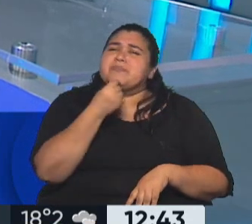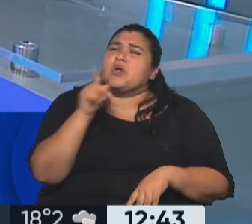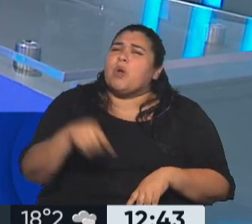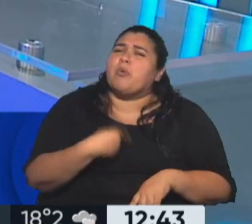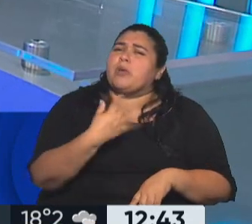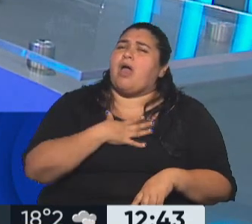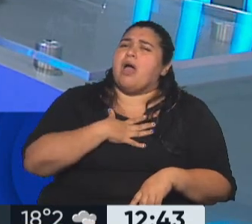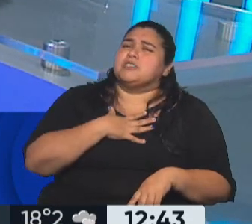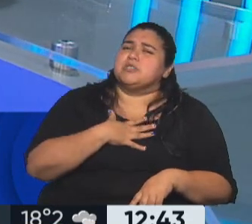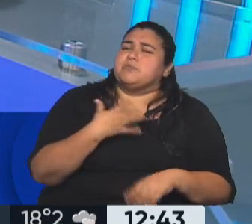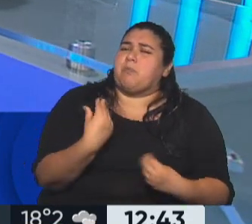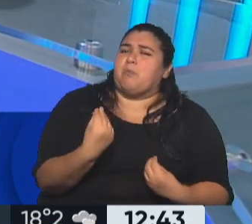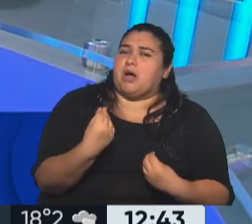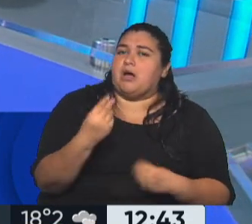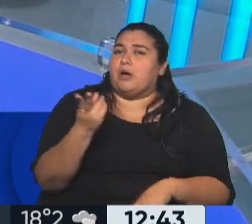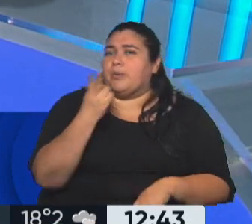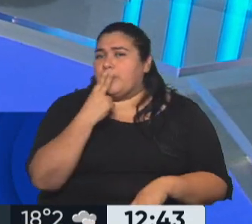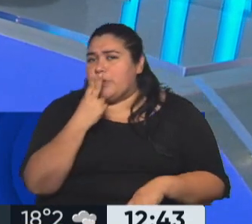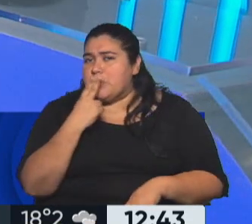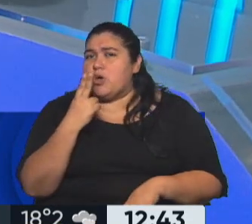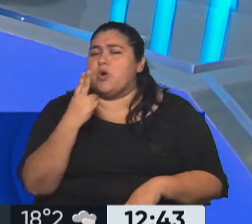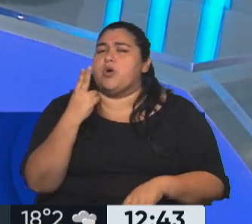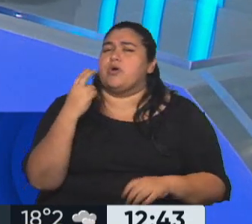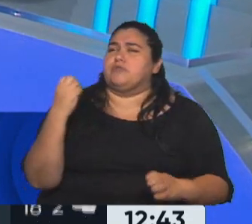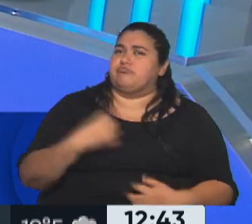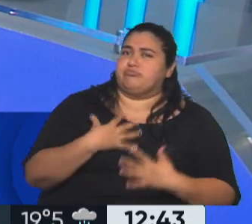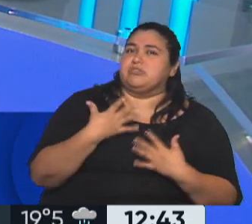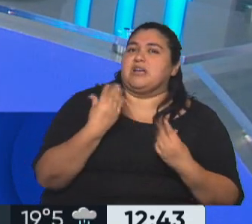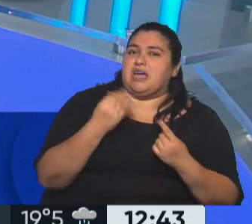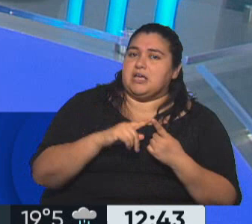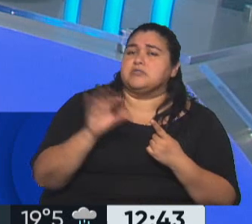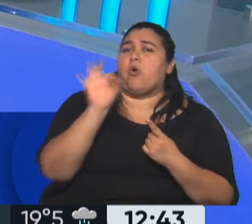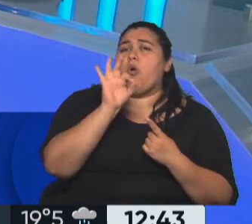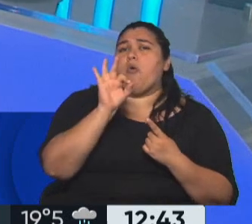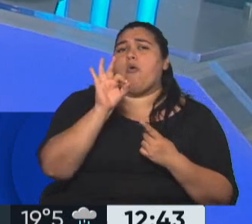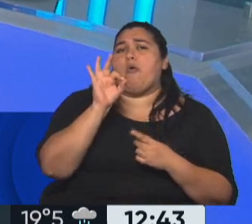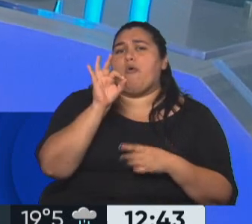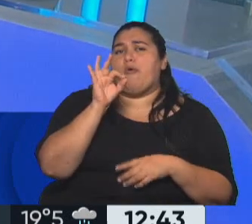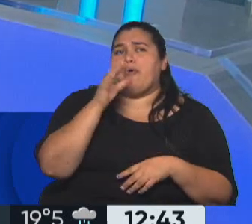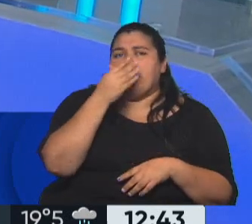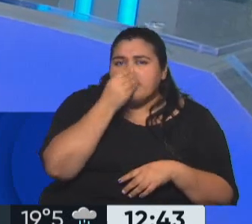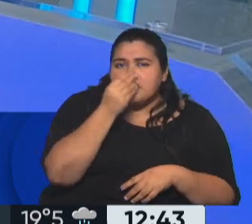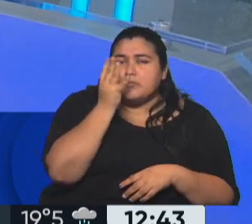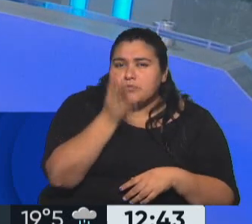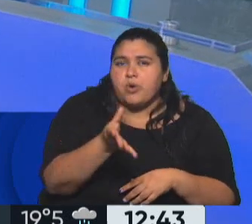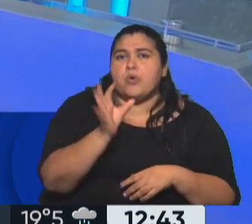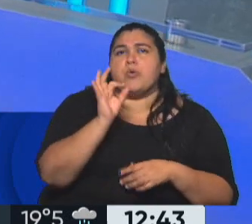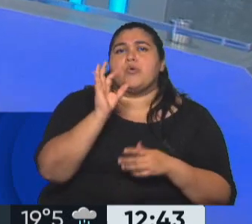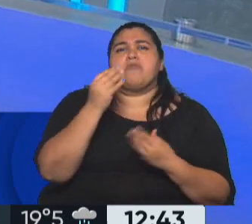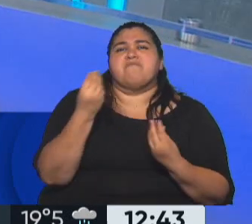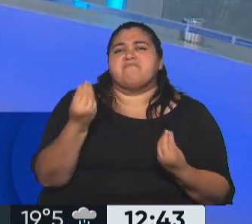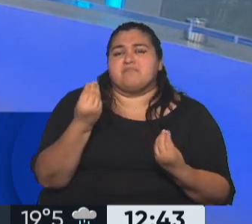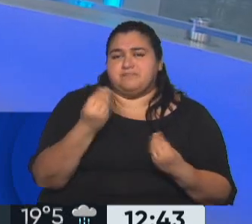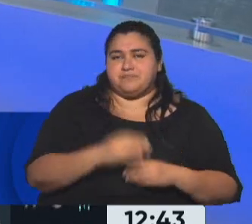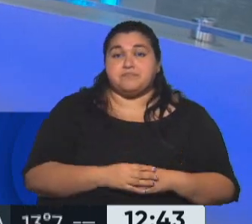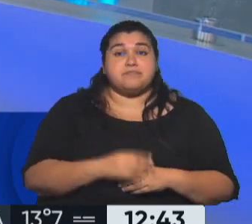¿Es una cuestión que el fumador puede terminar convirtiéndose en asmático por un efecto externo, como es el cigarrillo? Para